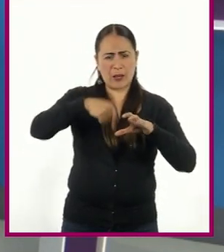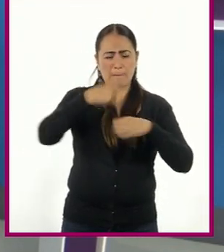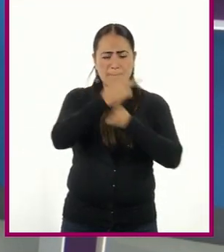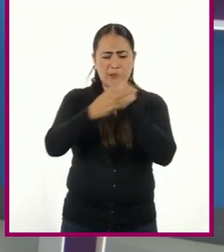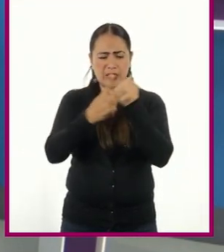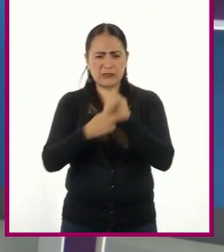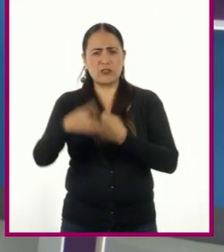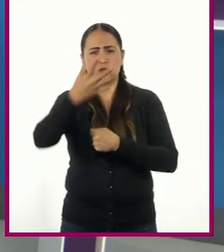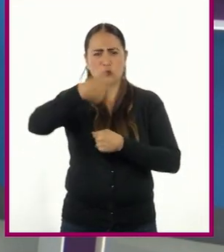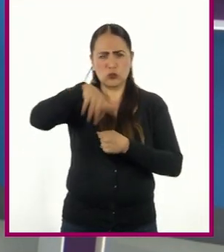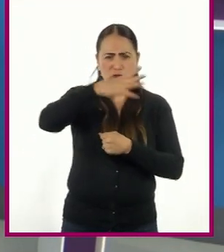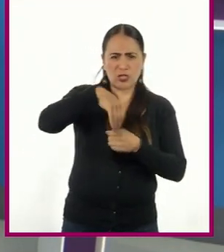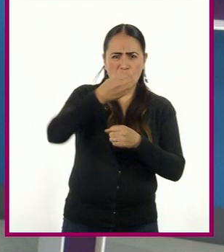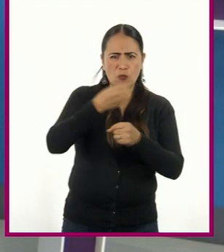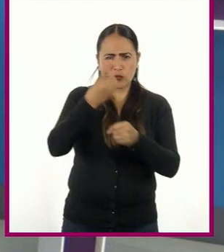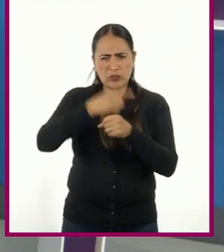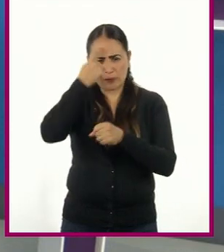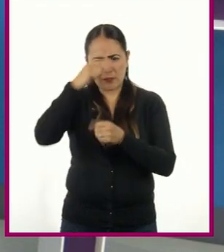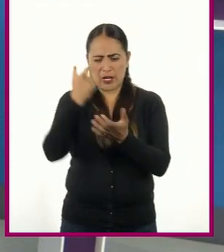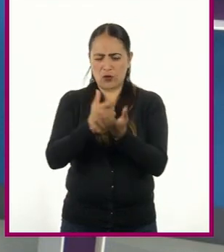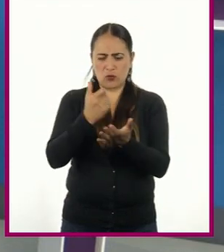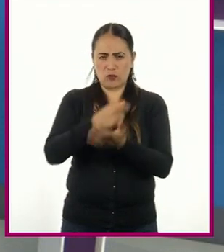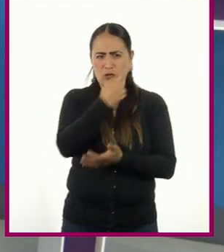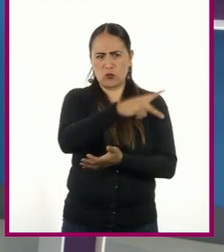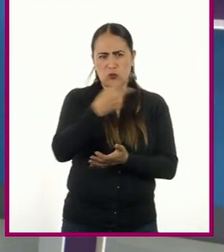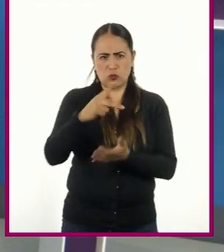mayores oportunidades para desarrollar sus economías.